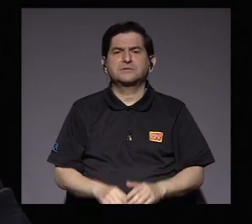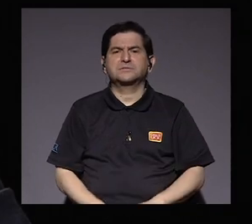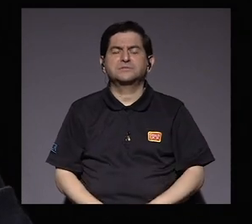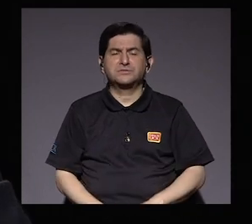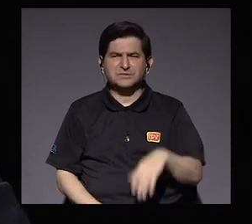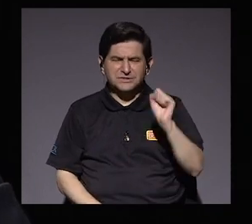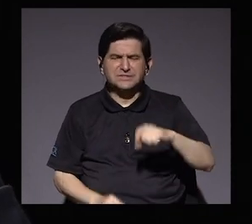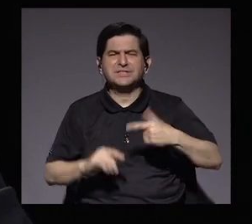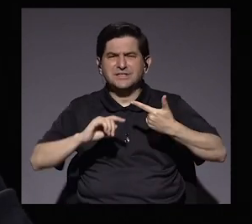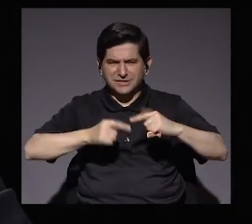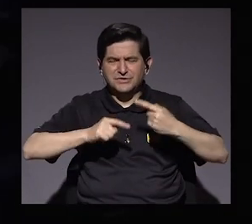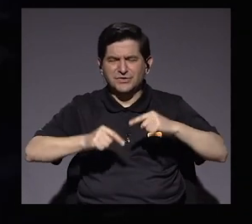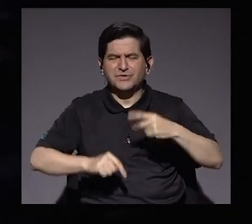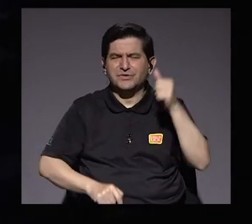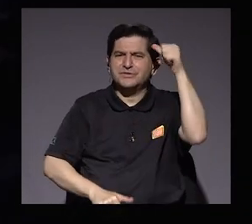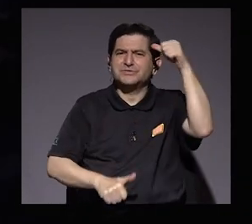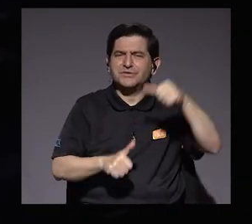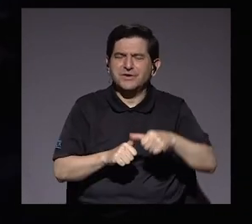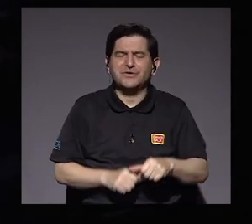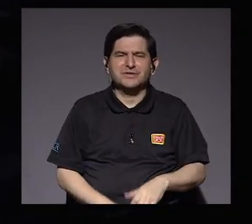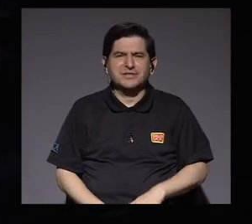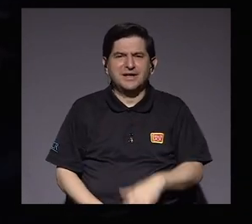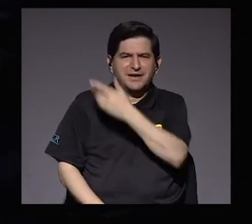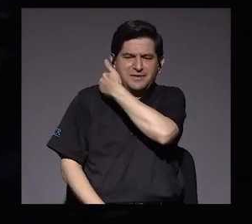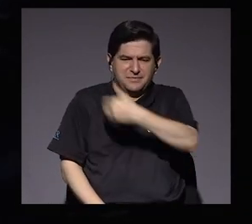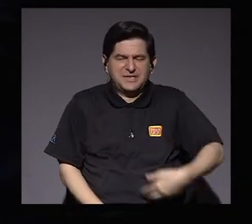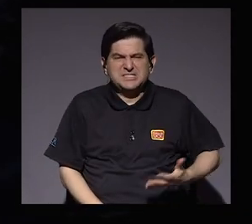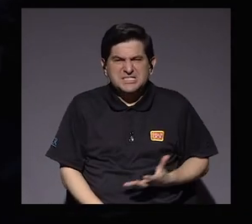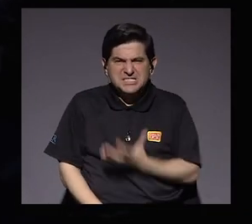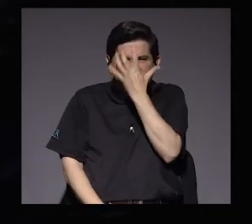presidente enojado. Sí, que de